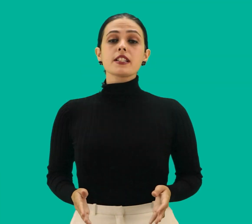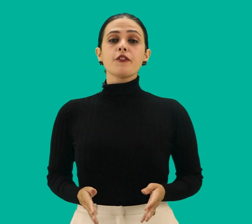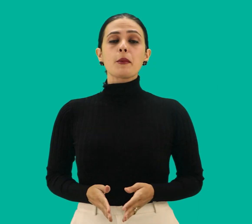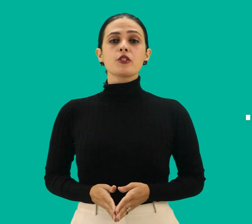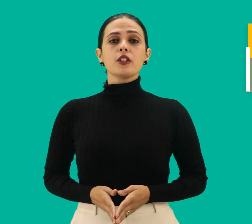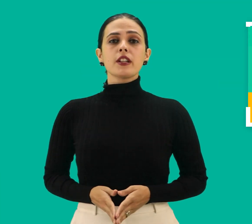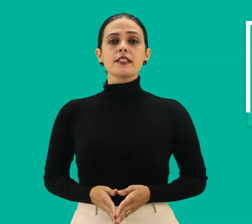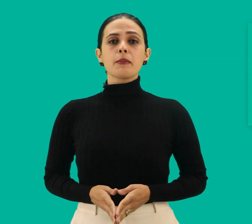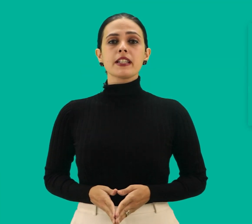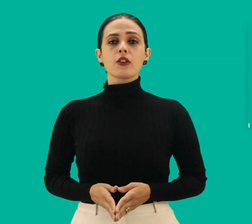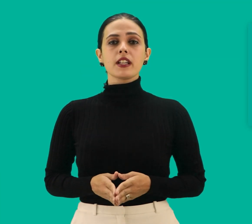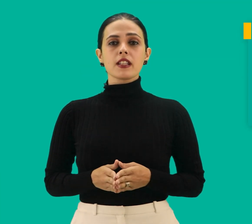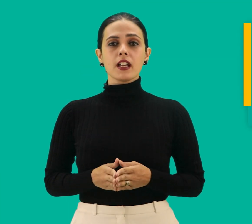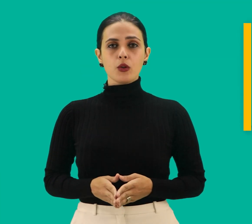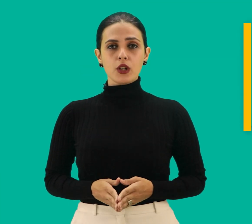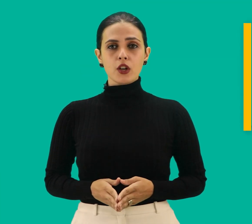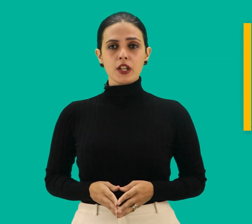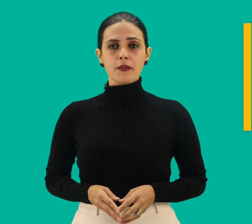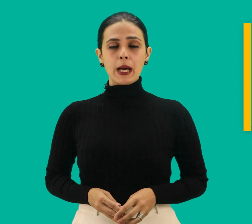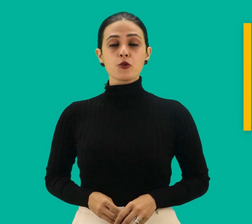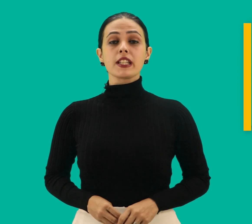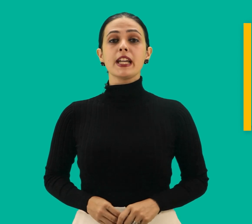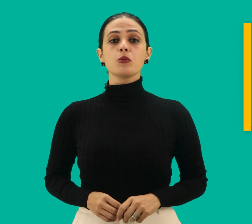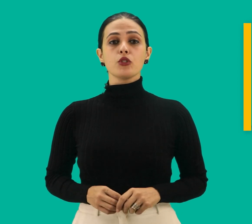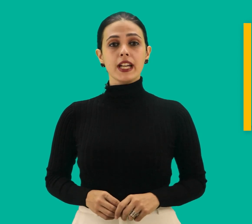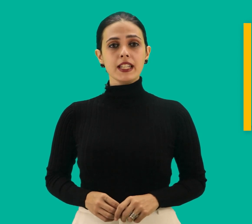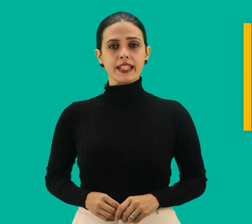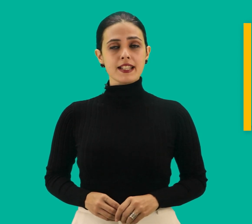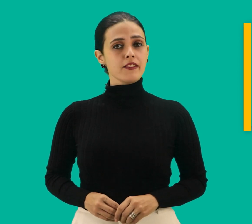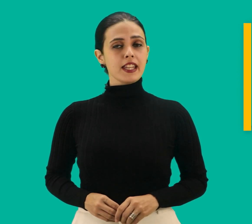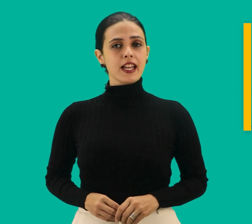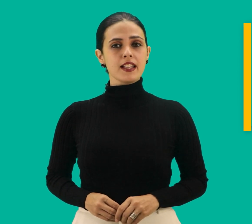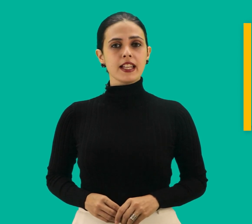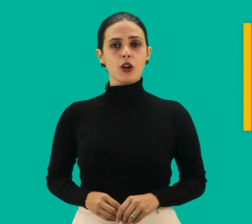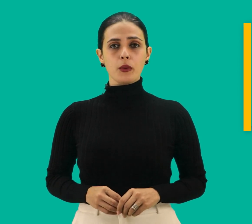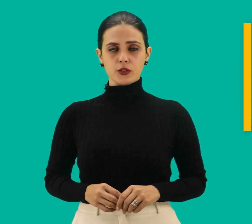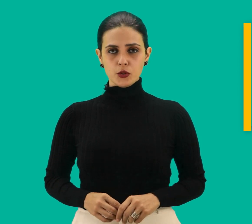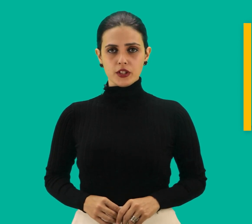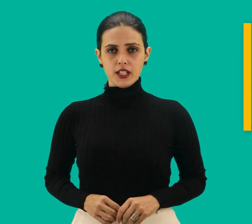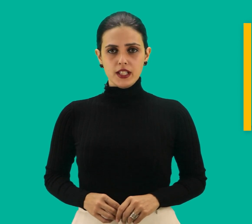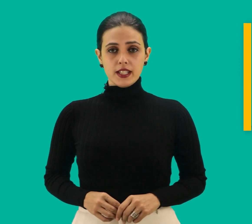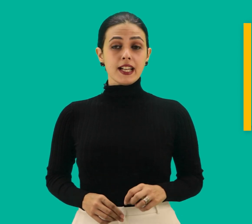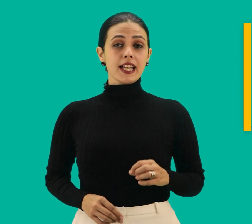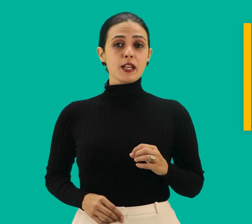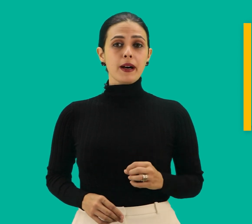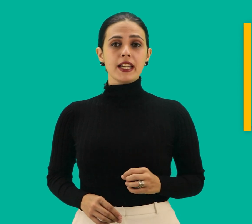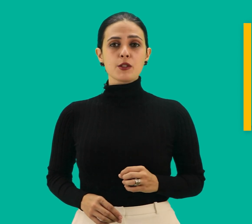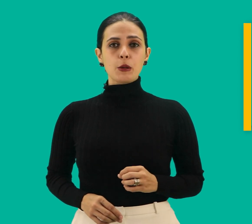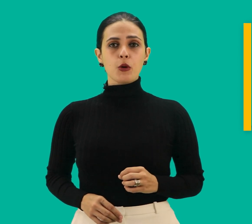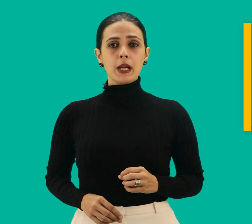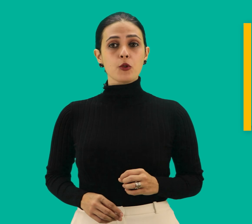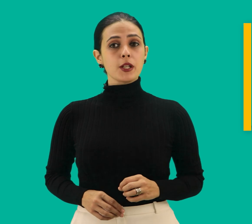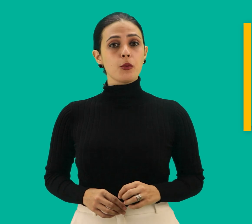En otras informaciones, el pasado 15 de julio celebramos el Día Mundial de las Habilidades de la Juventud. Desde Alianza